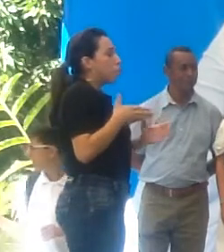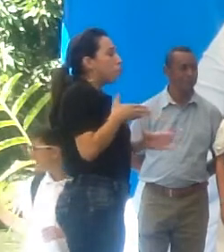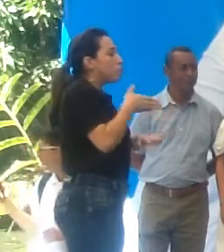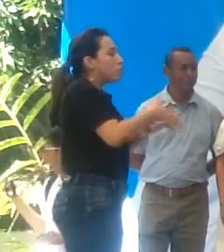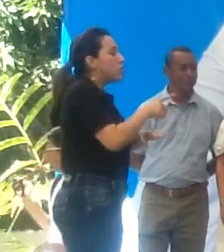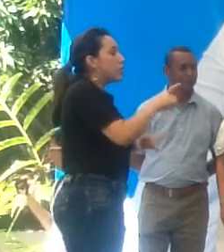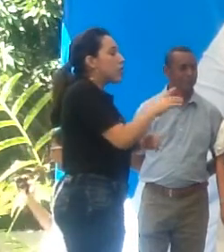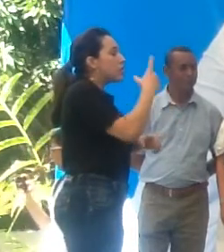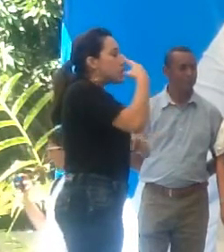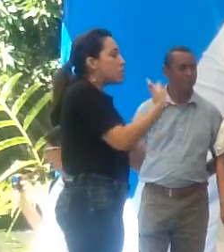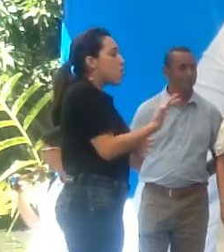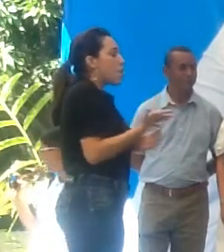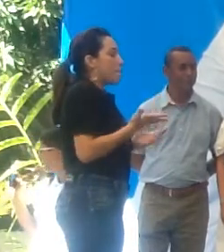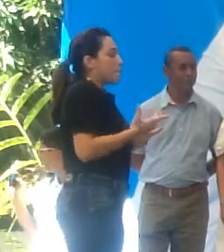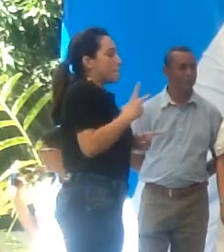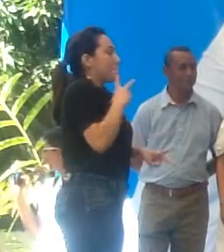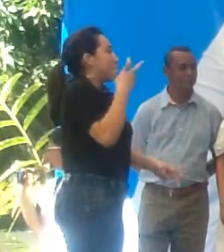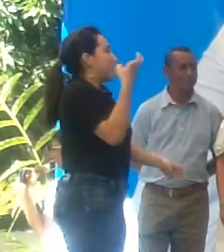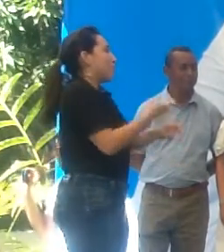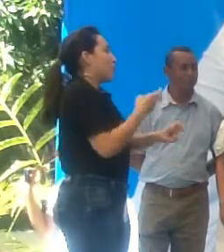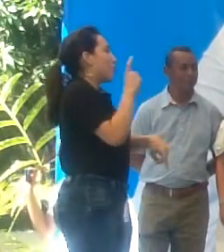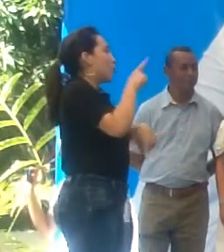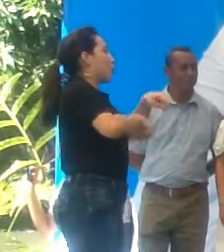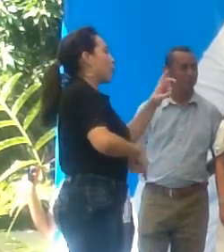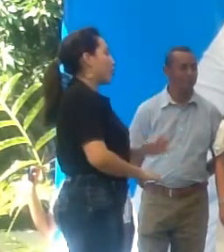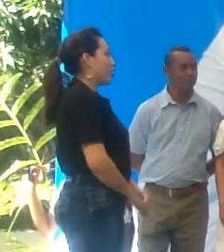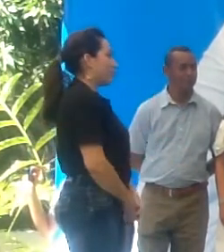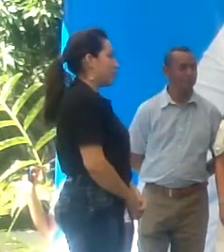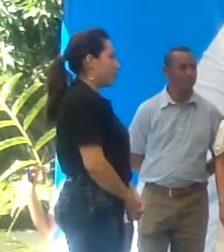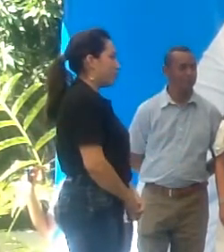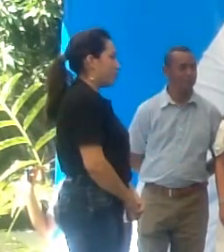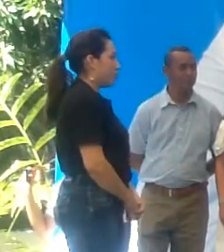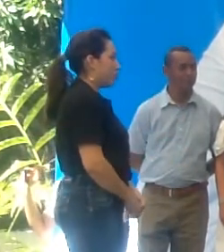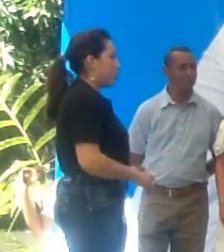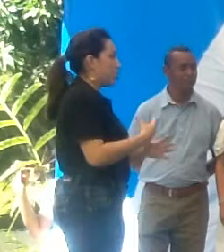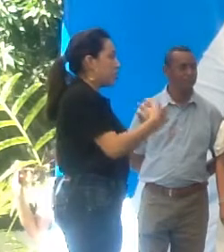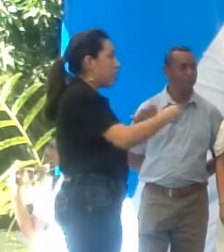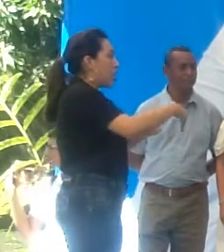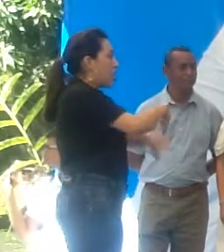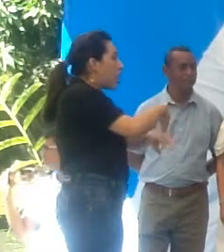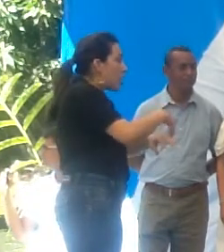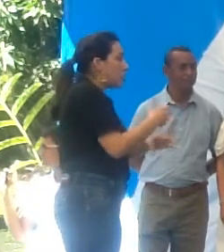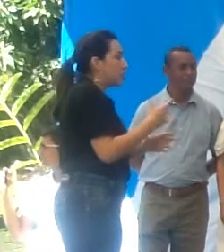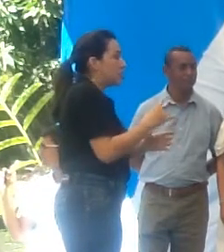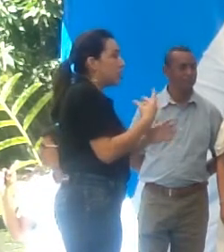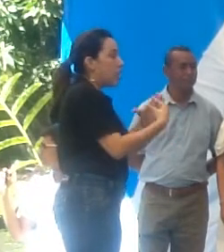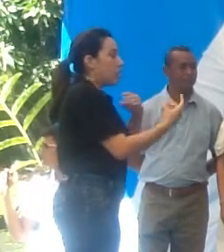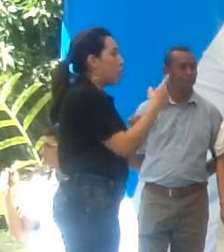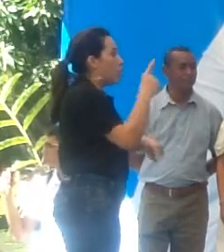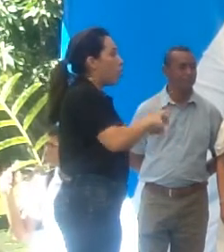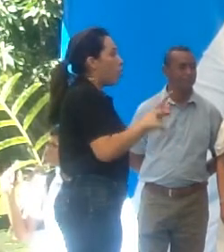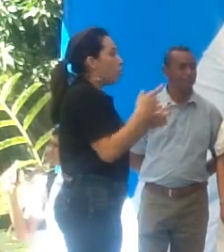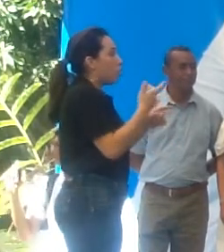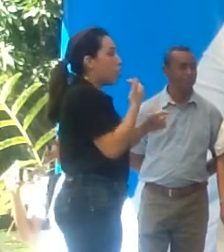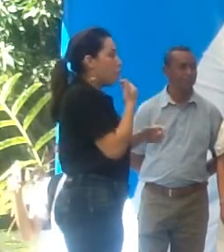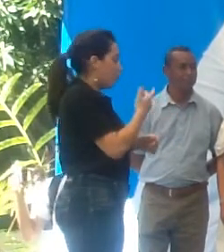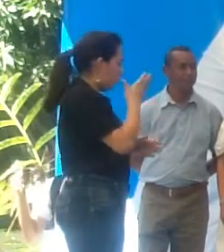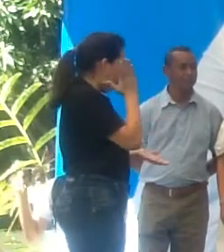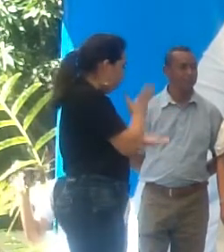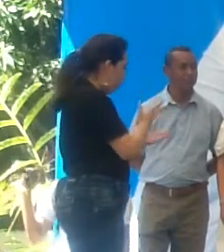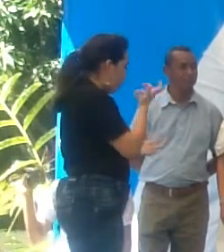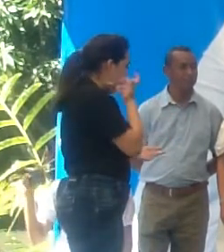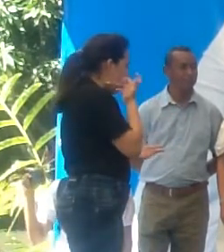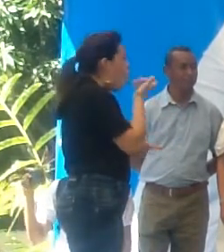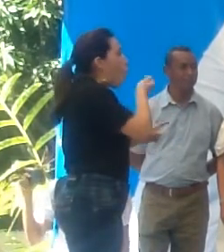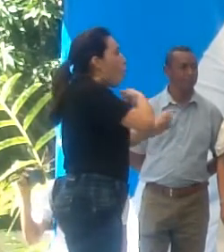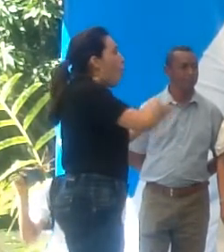la posibilidad de salir a las cabeceras municipales, de que puedan trasladar un enfermo, de que